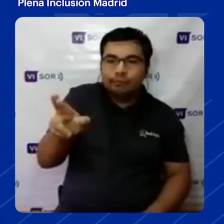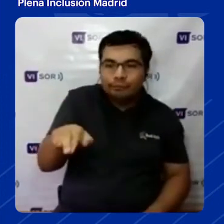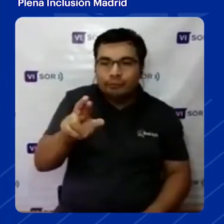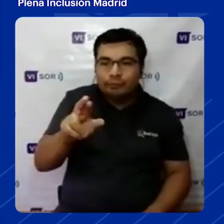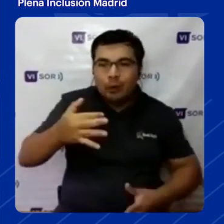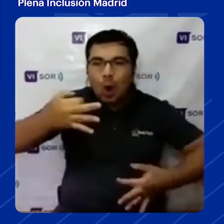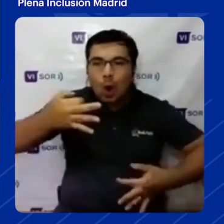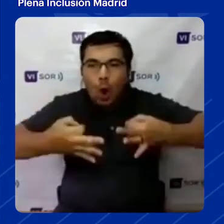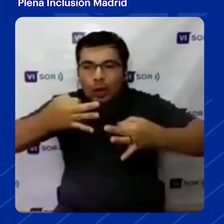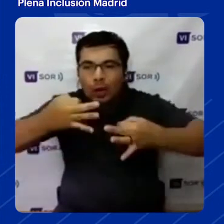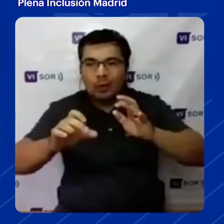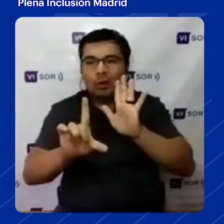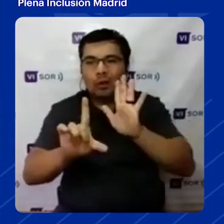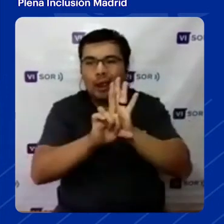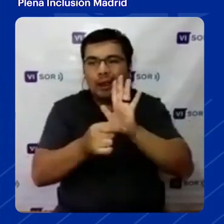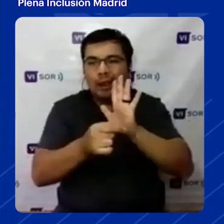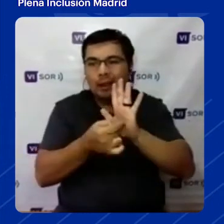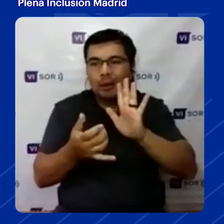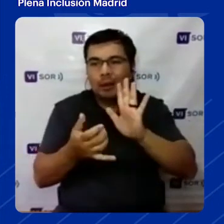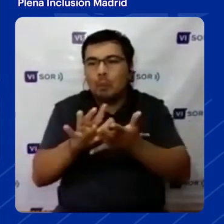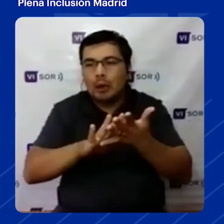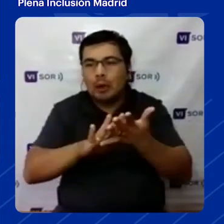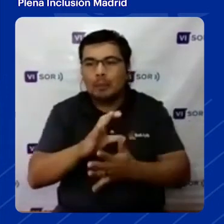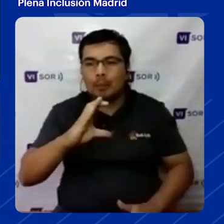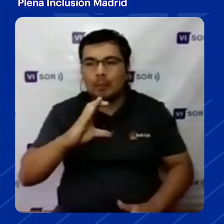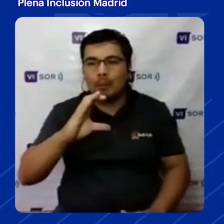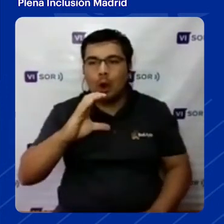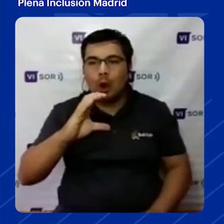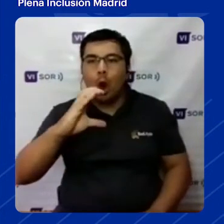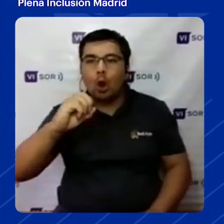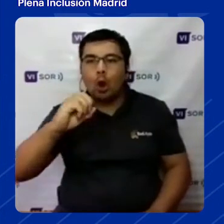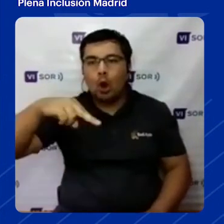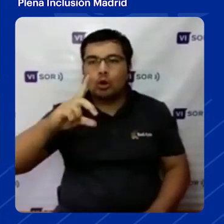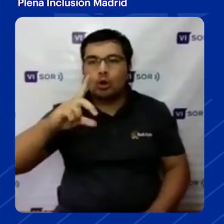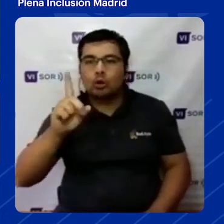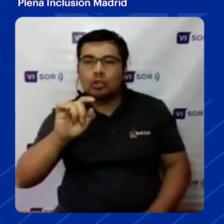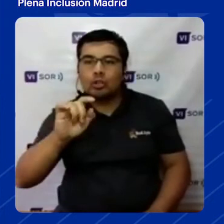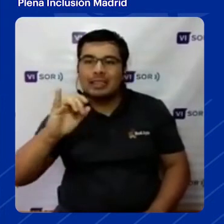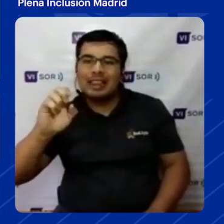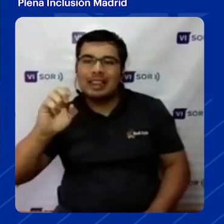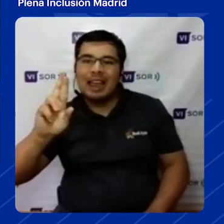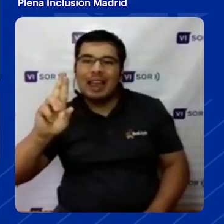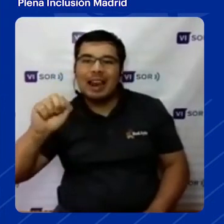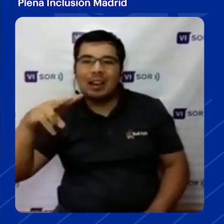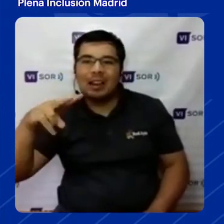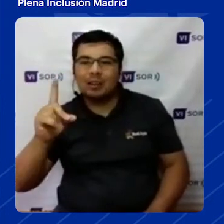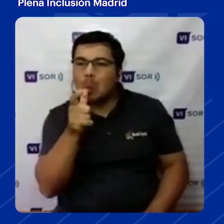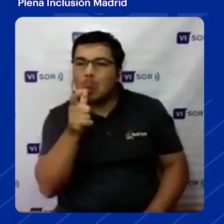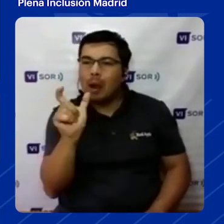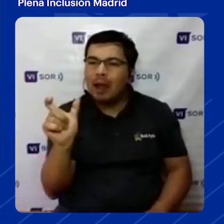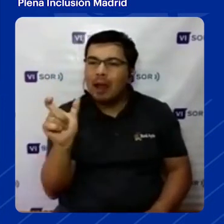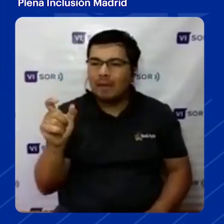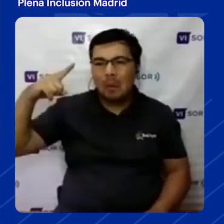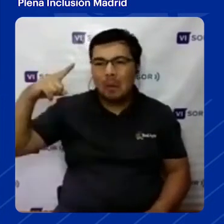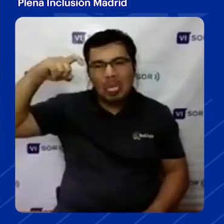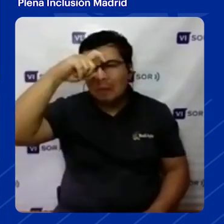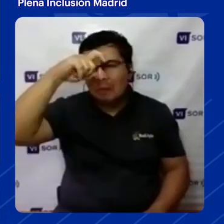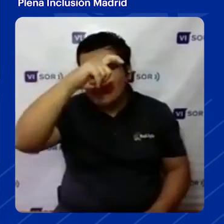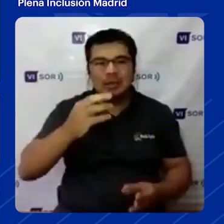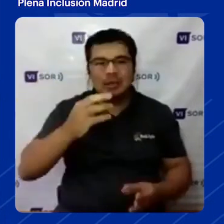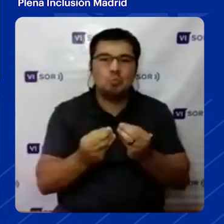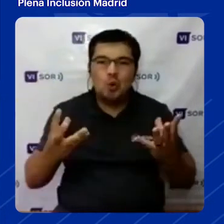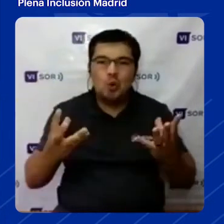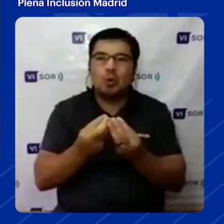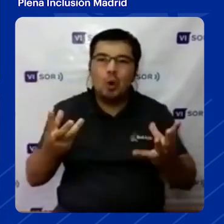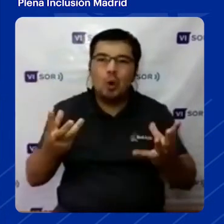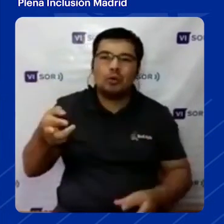que siempre se suele hacer un poco como burla, ¿no? de este tipo de textos. Pues fíjense que esto